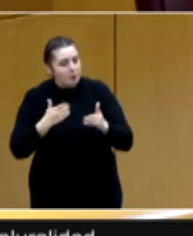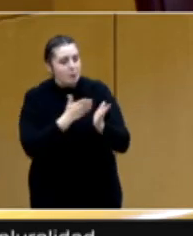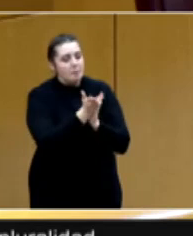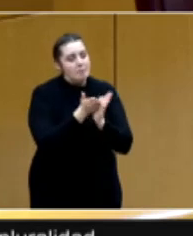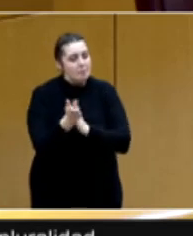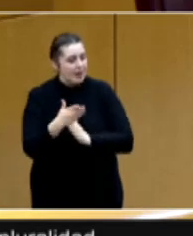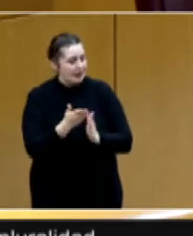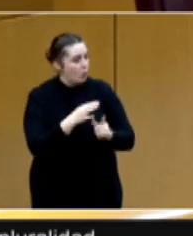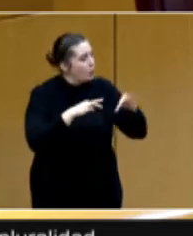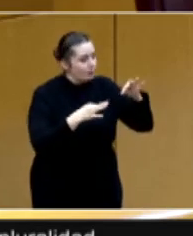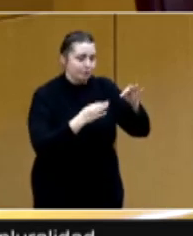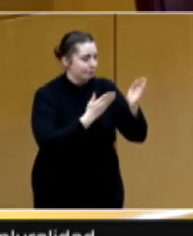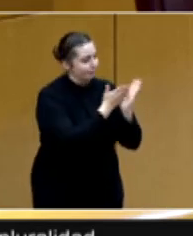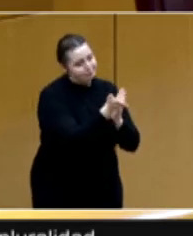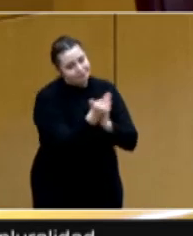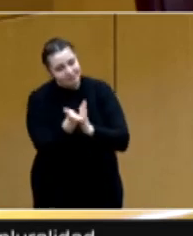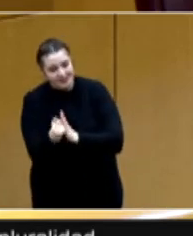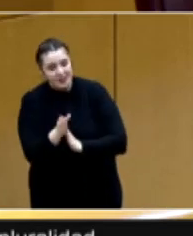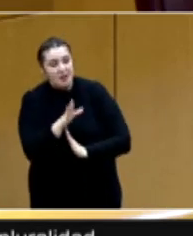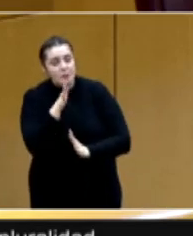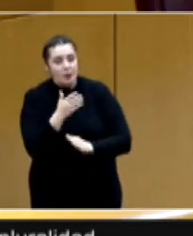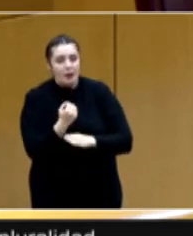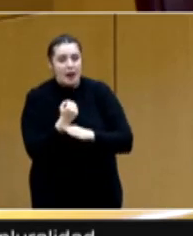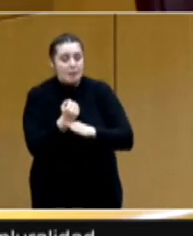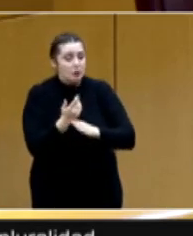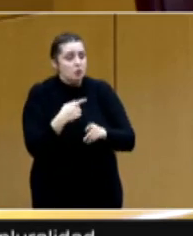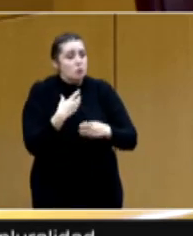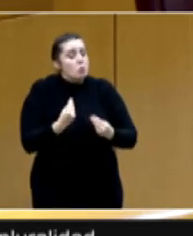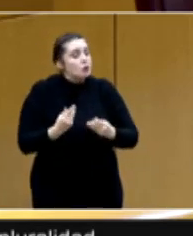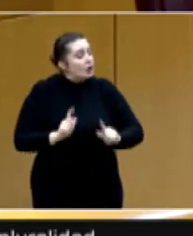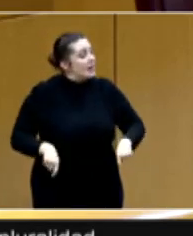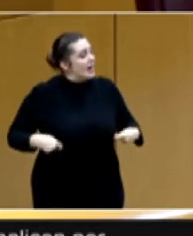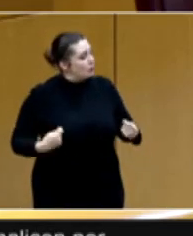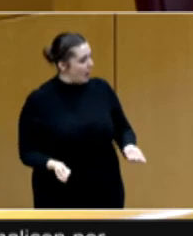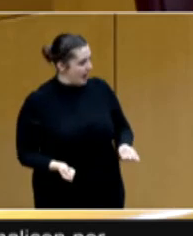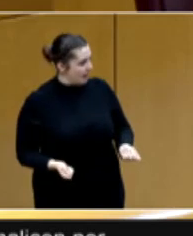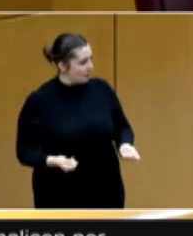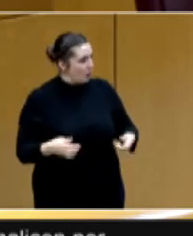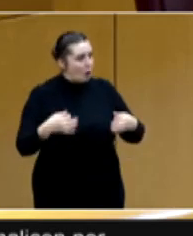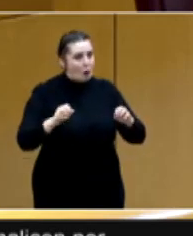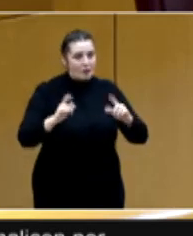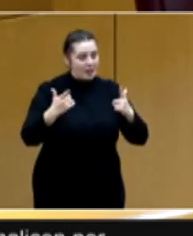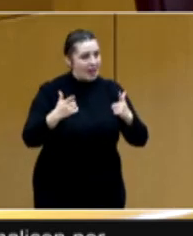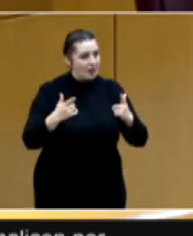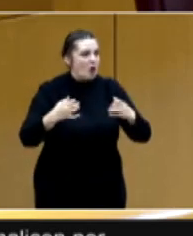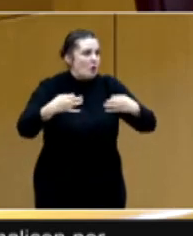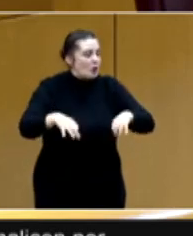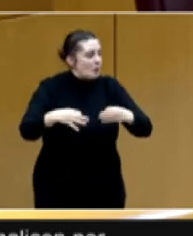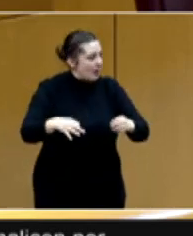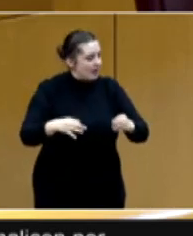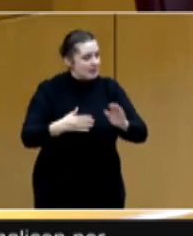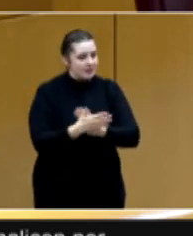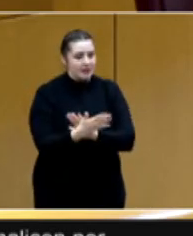teniendo en cuenta que hay muchos apoyos naturales y apoyos informales que no es necesario que